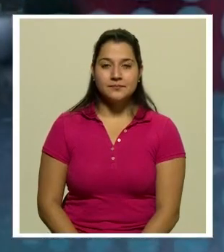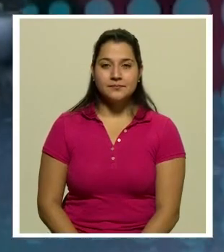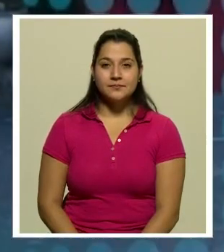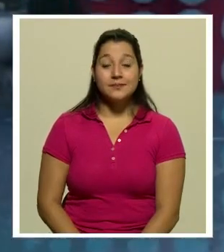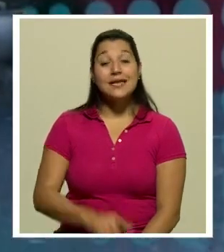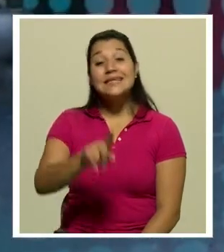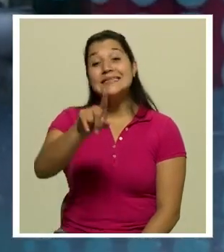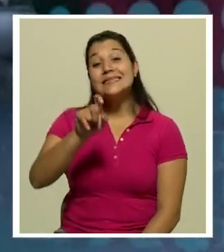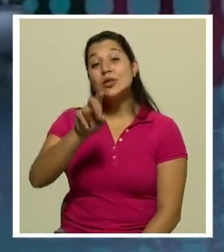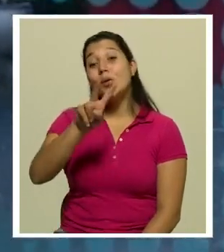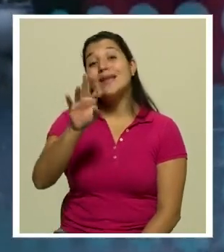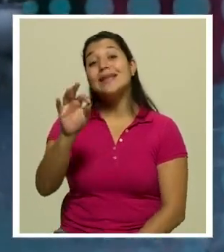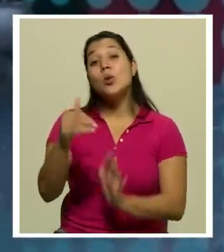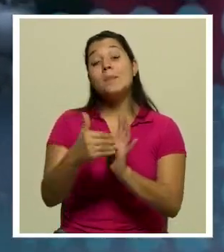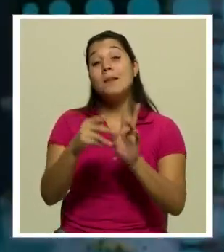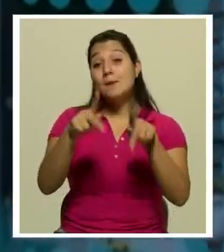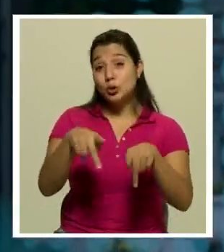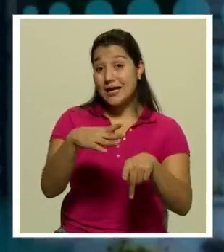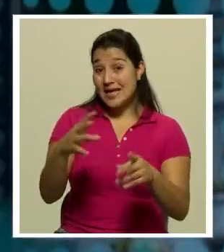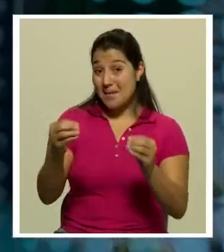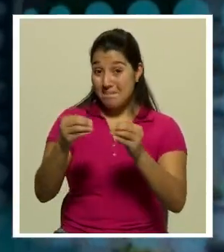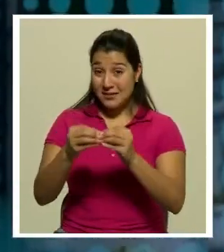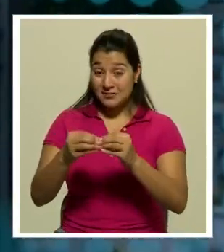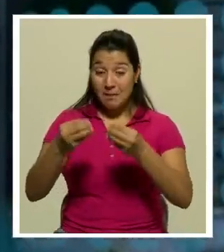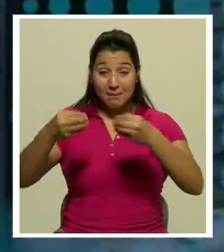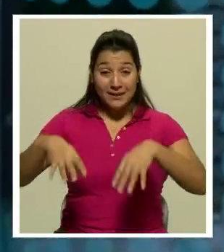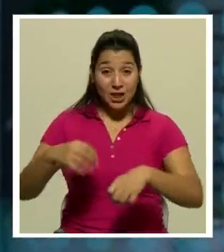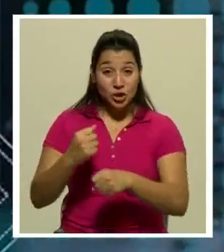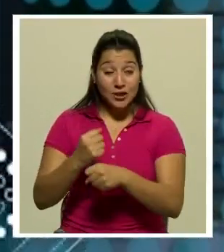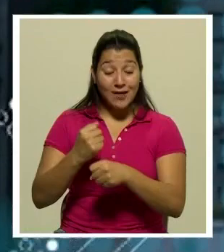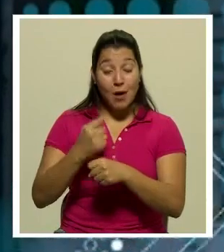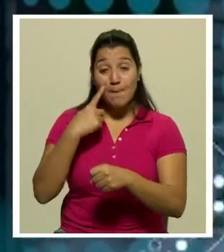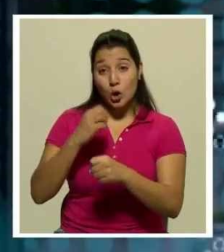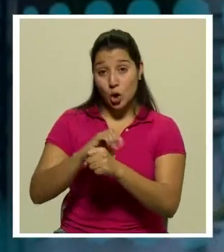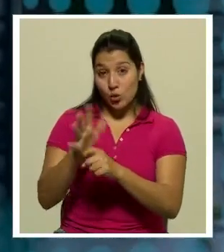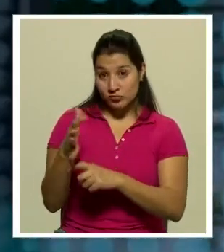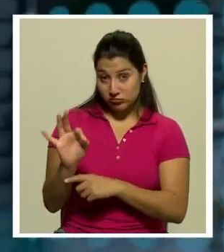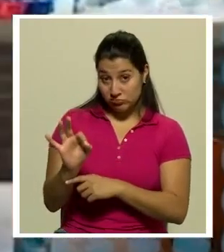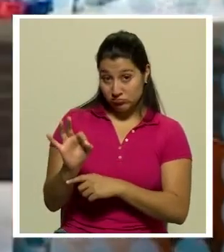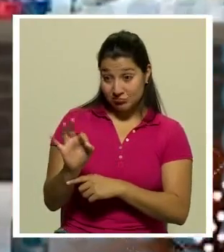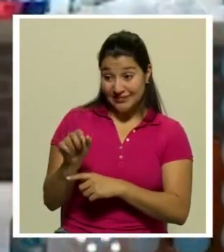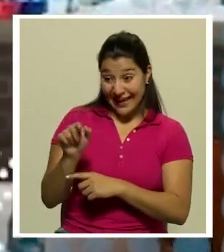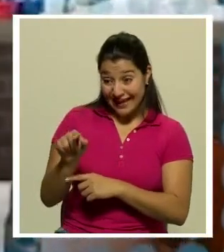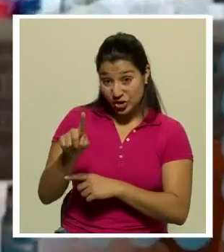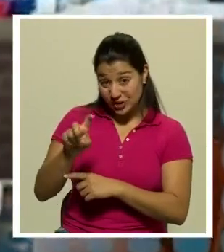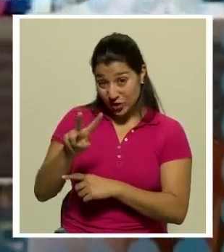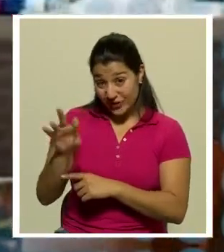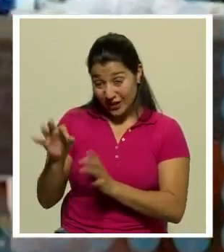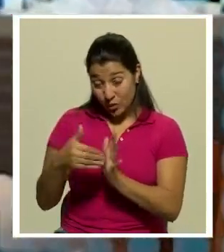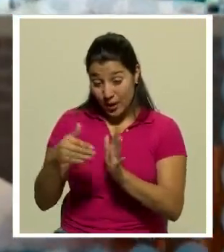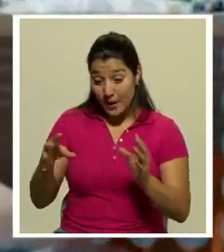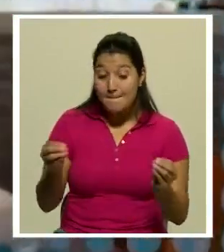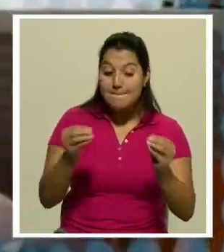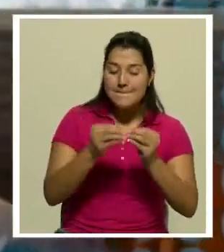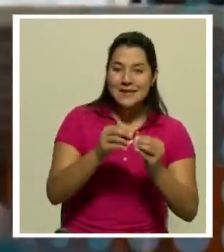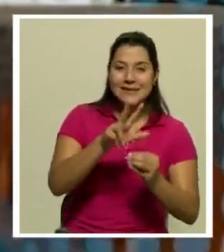Más de 129.000 personas quedaron sin empleo por el COVID-19 y se suman a las 309.000 que ya estaban en esta